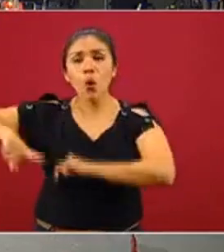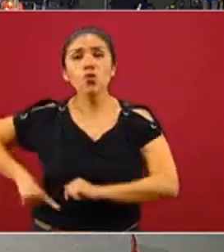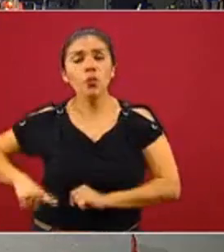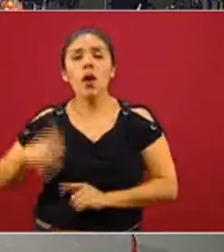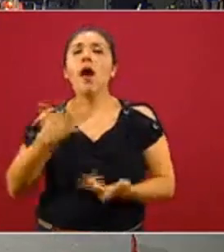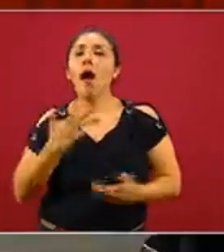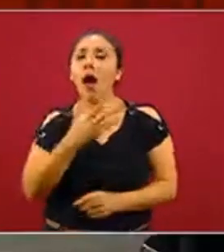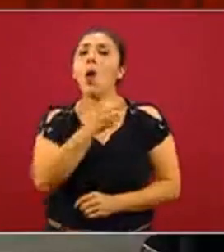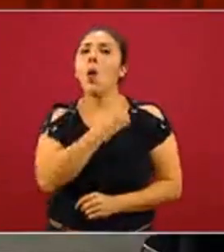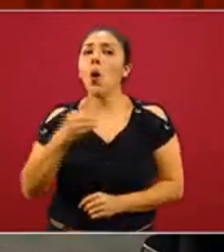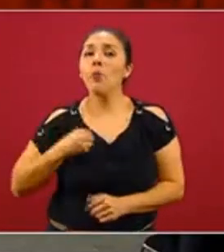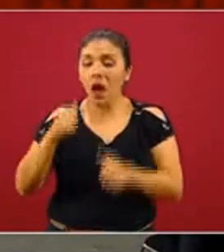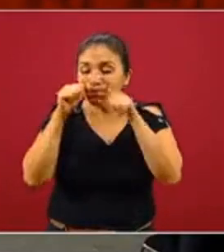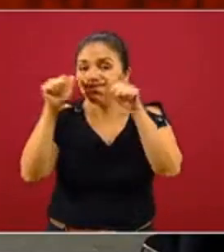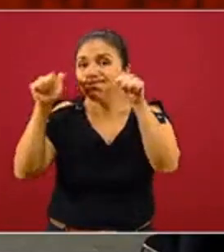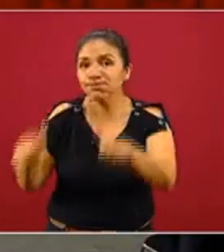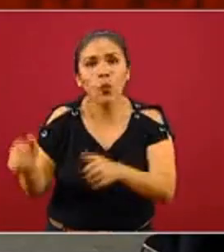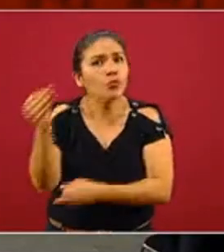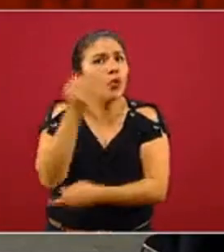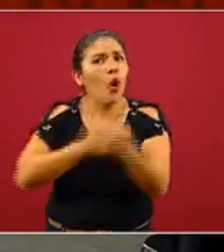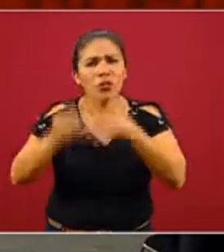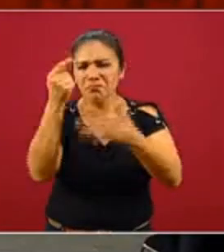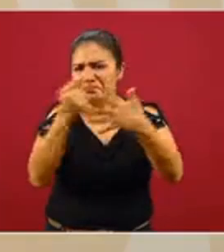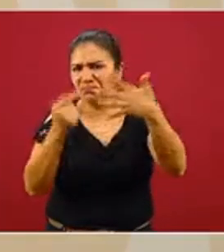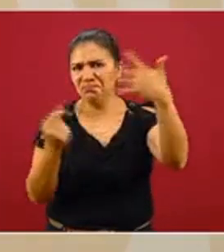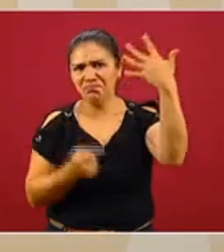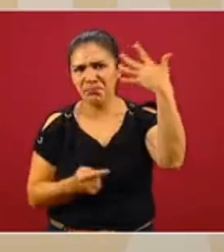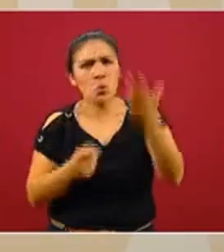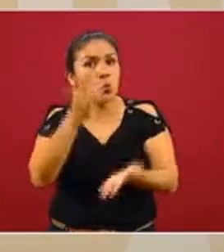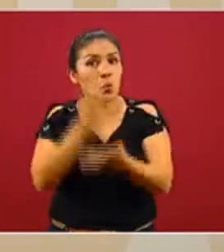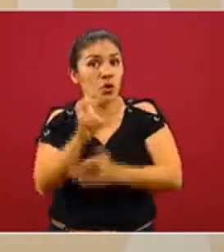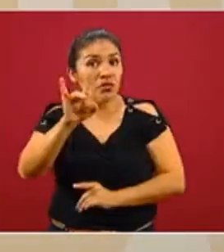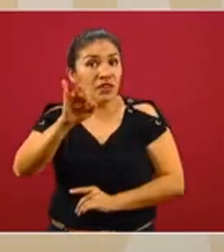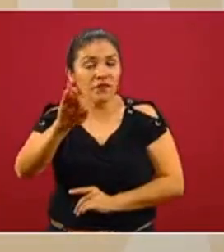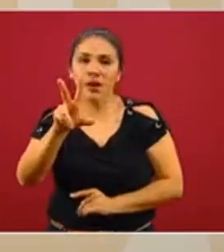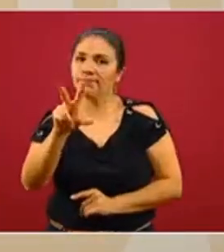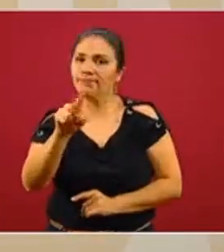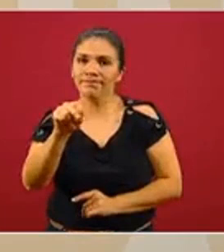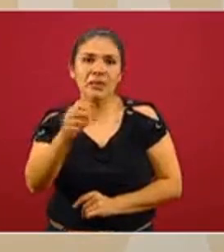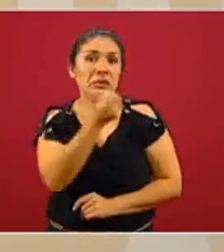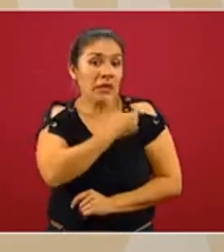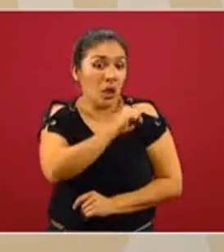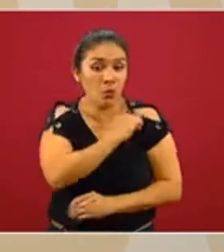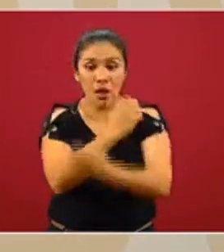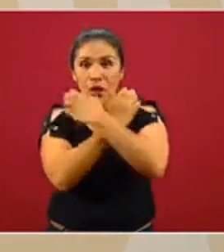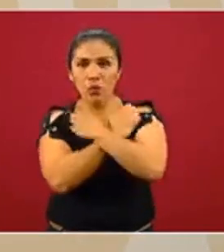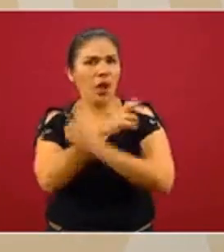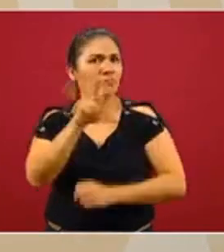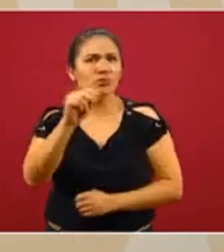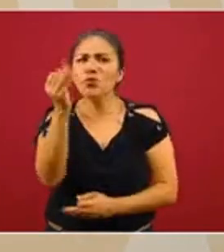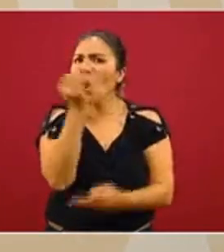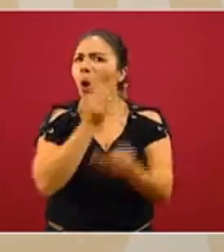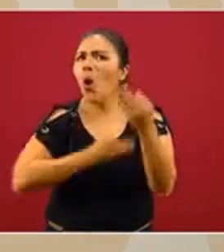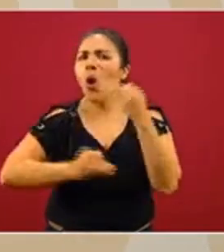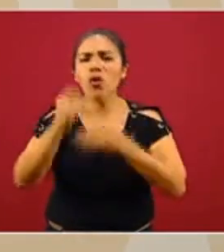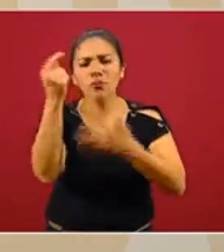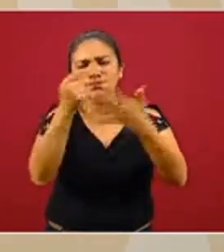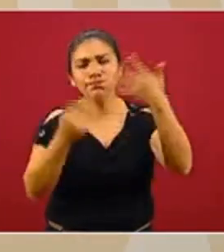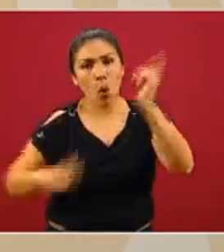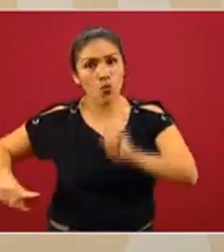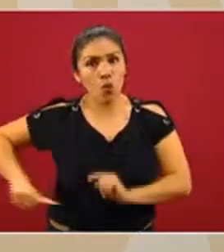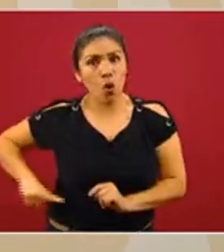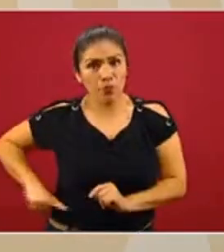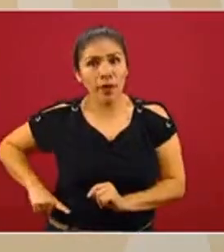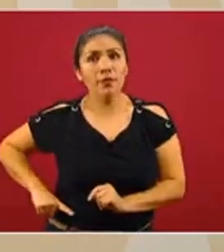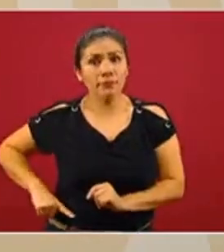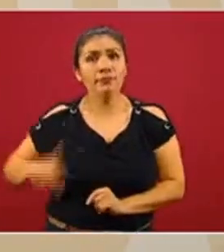obligaciones de atenderlos en todos los sectores, no solo es tema del DIF, de educación o de salud, todos los sectores de la vida pública y todos los órdenes de gobierno